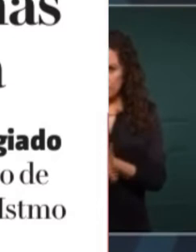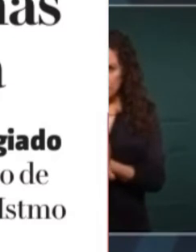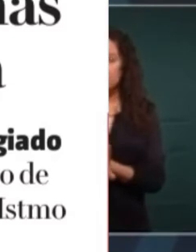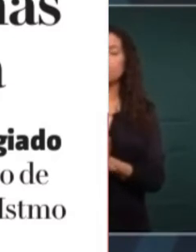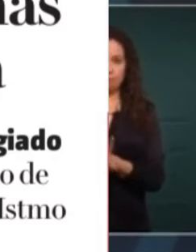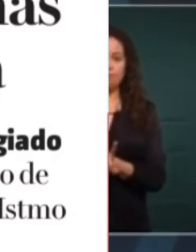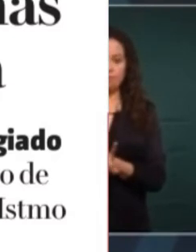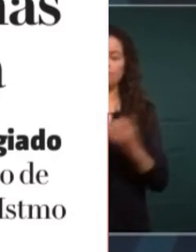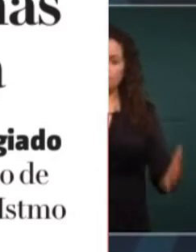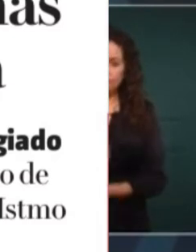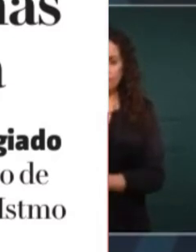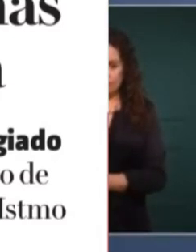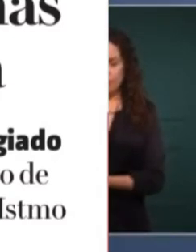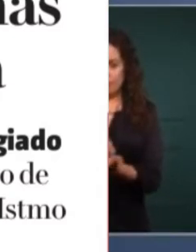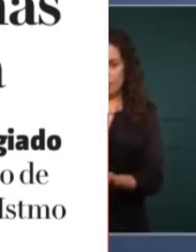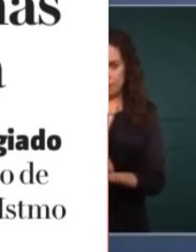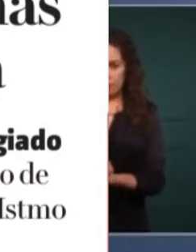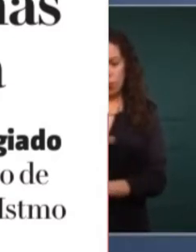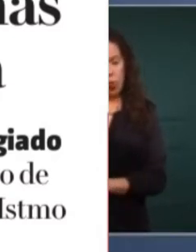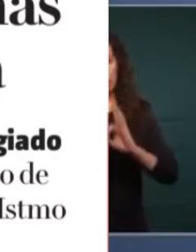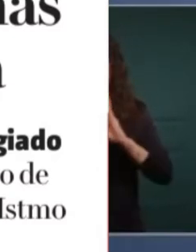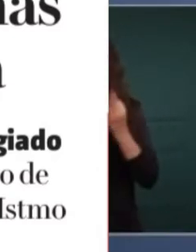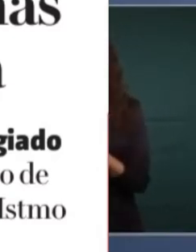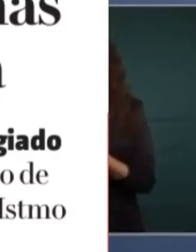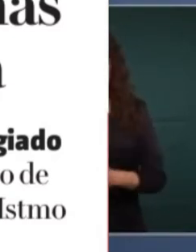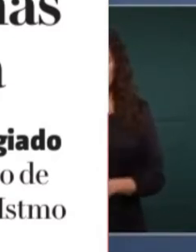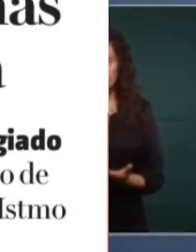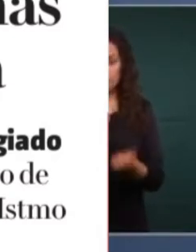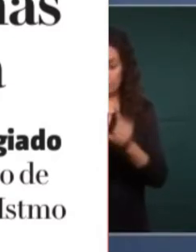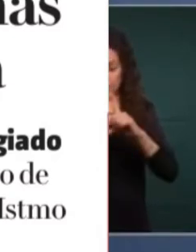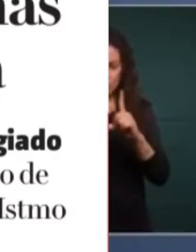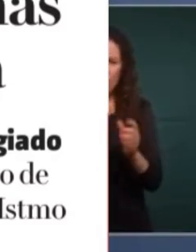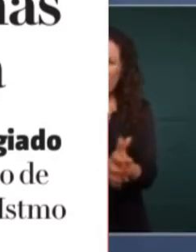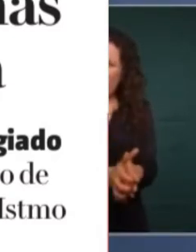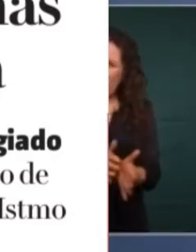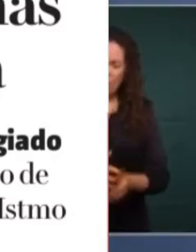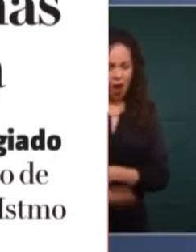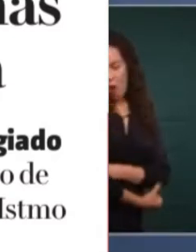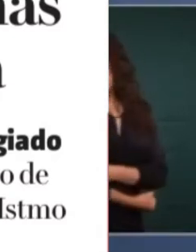crisis económica con otras medidas que ya se están aplicando: austeridad republicana, ahorrar,